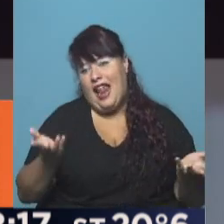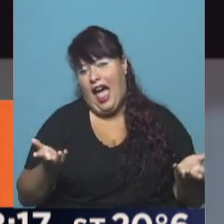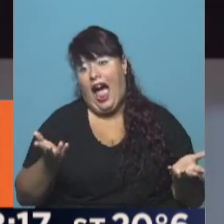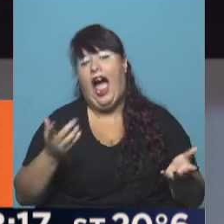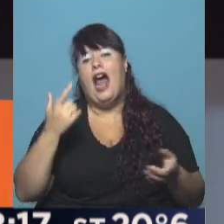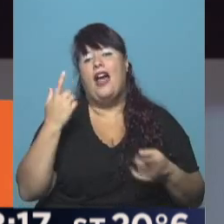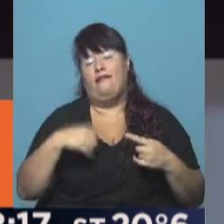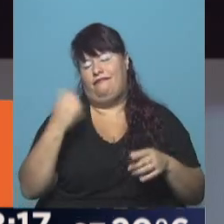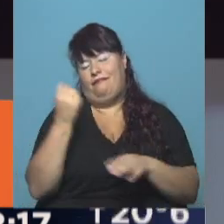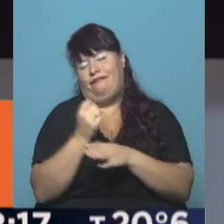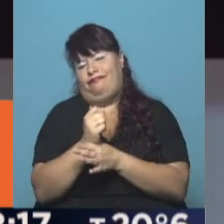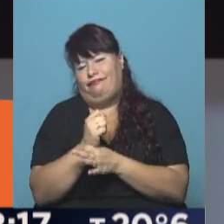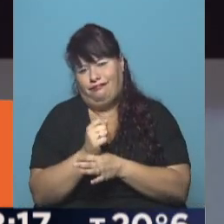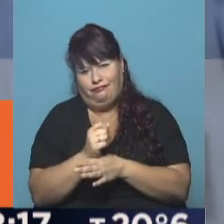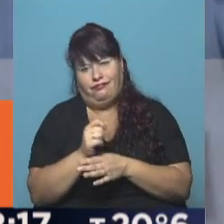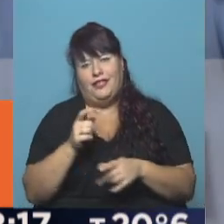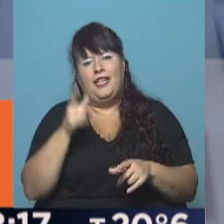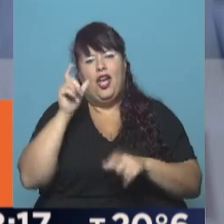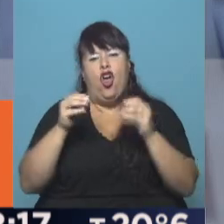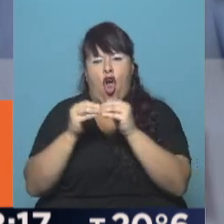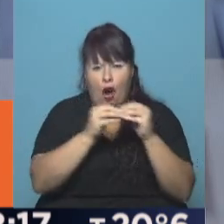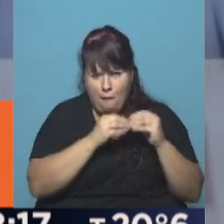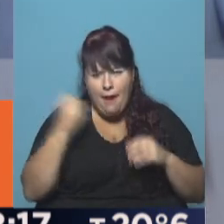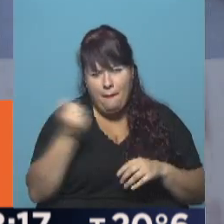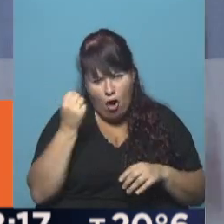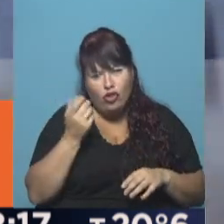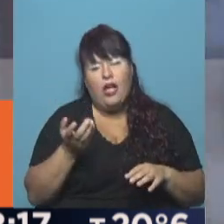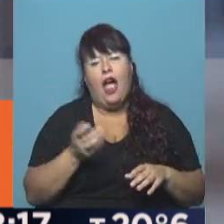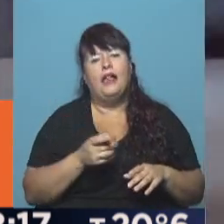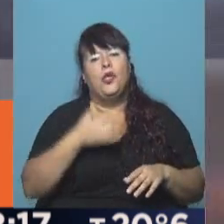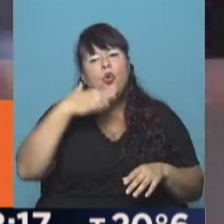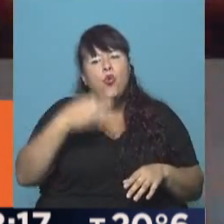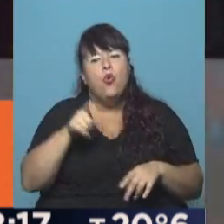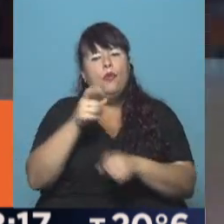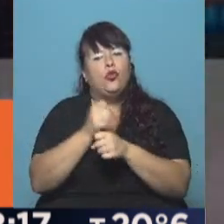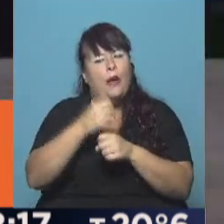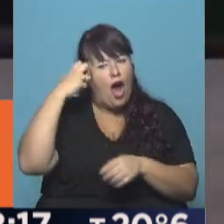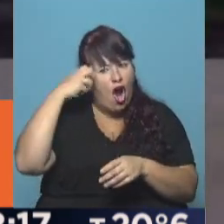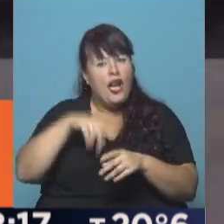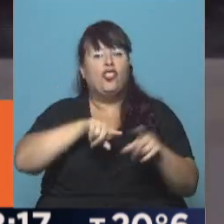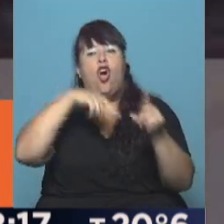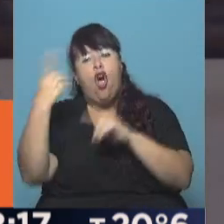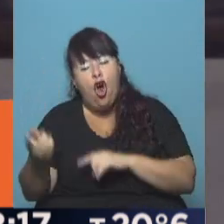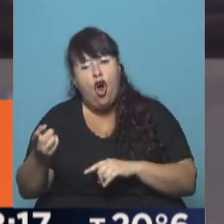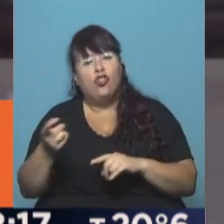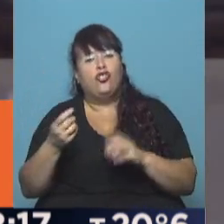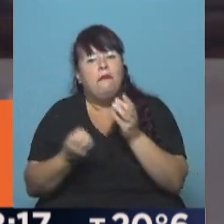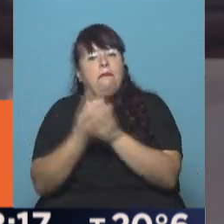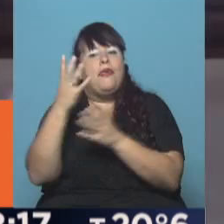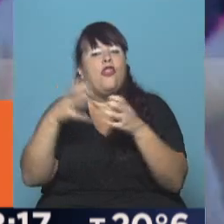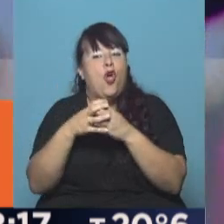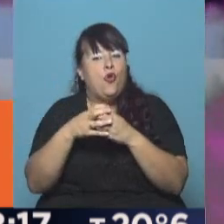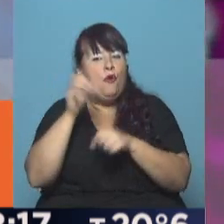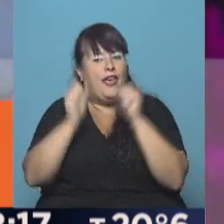tenemos destacadísimos compañeros que cumplen una función parlamentaria y otros que que emergen del